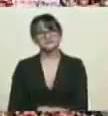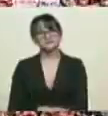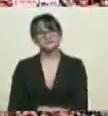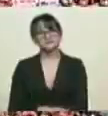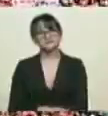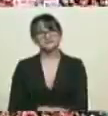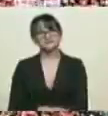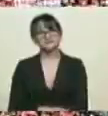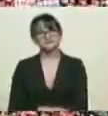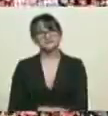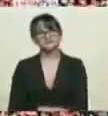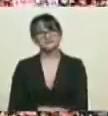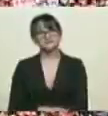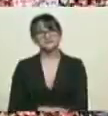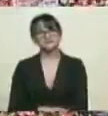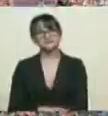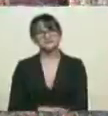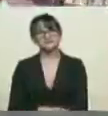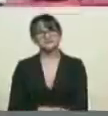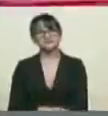Bueno, fíjense ustedes.